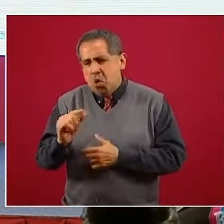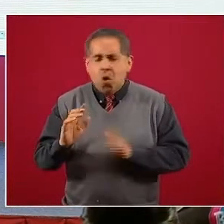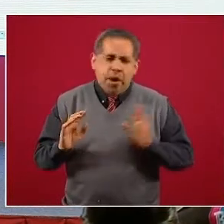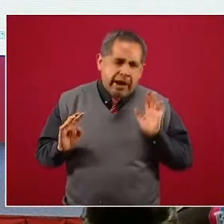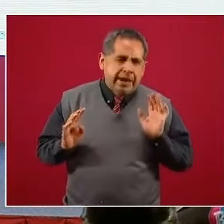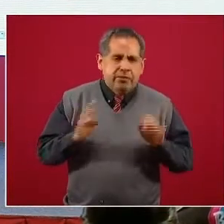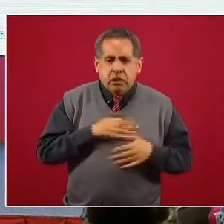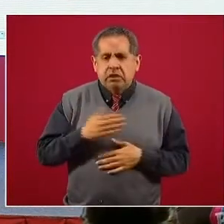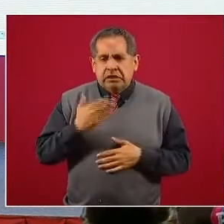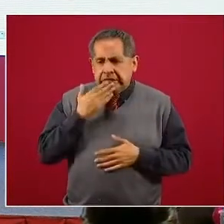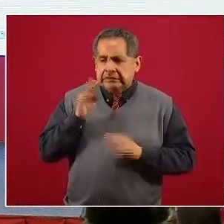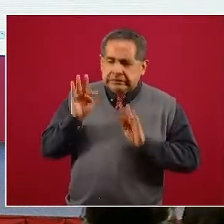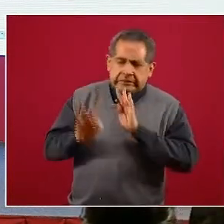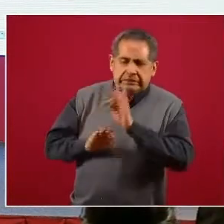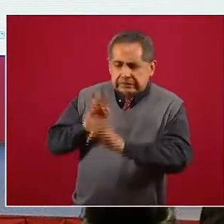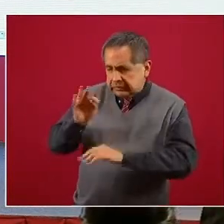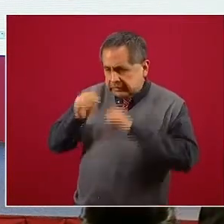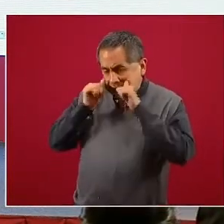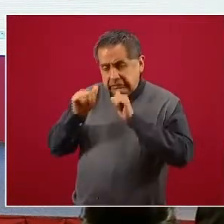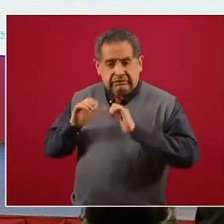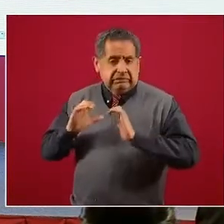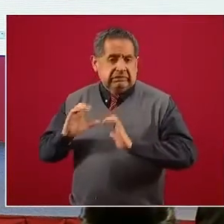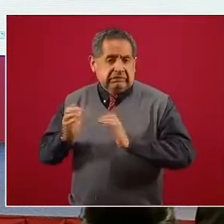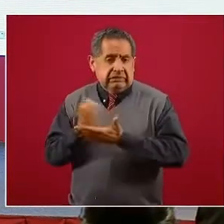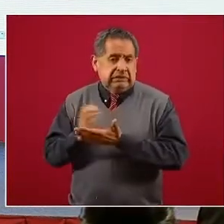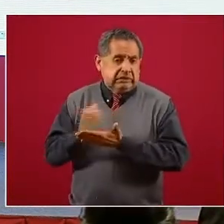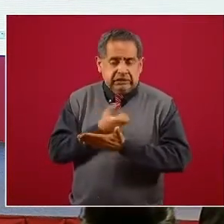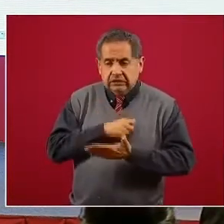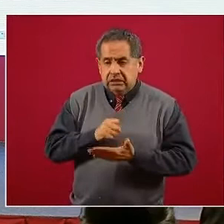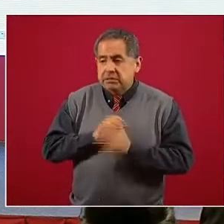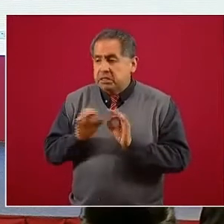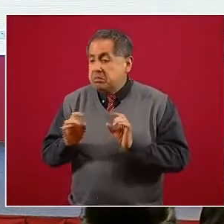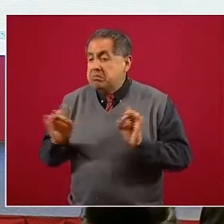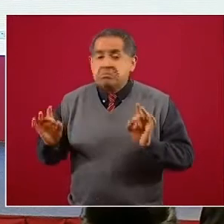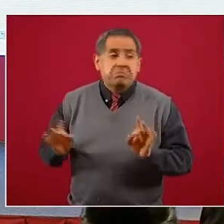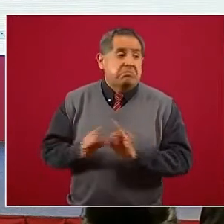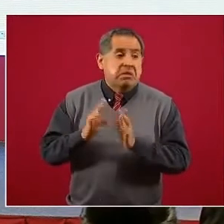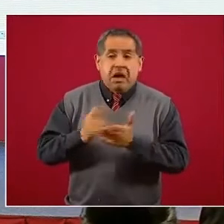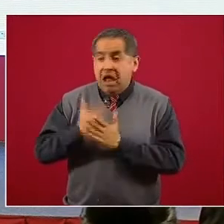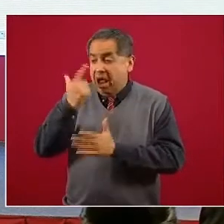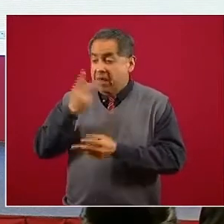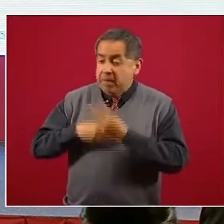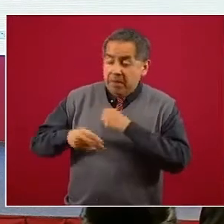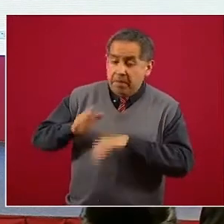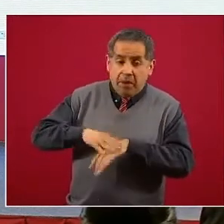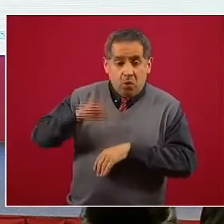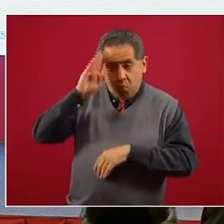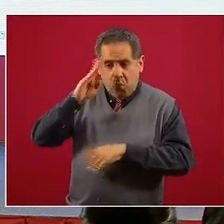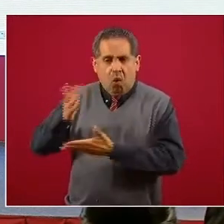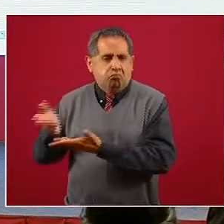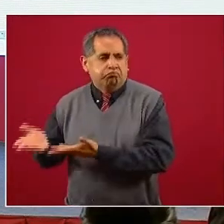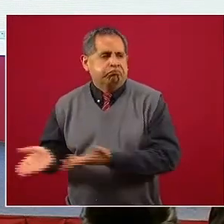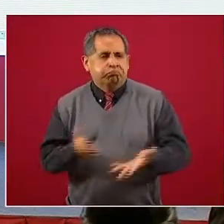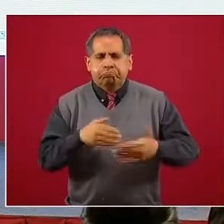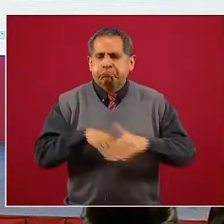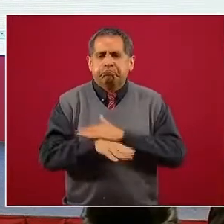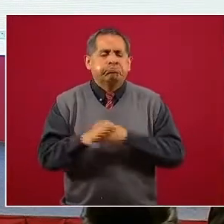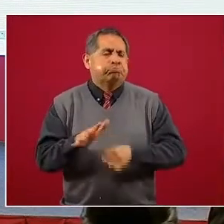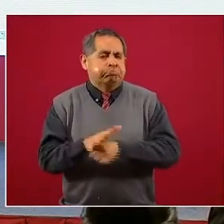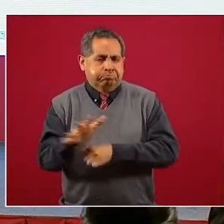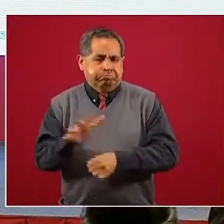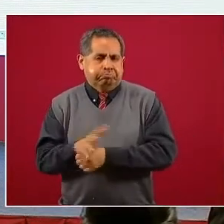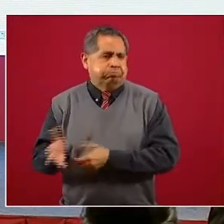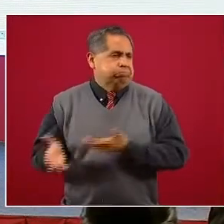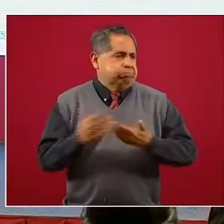buen nivel de atención médica o de estar preparados para en cualquier momento poder recibir pacientes graves si